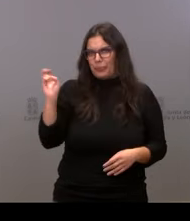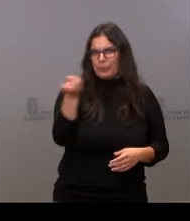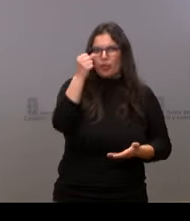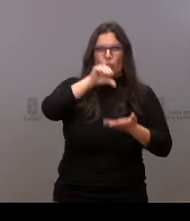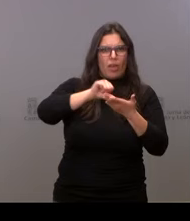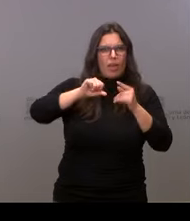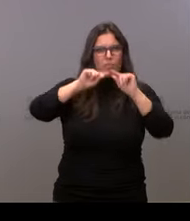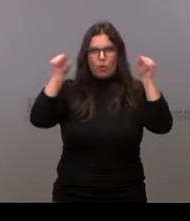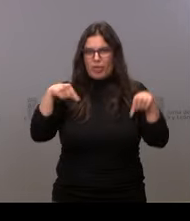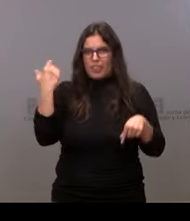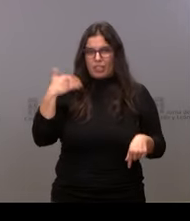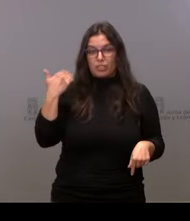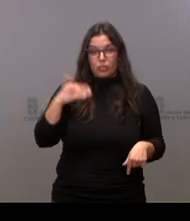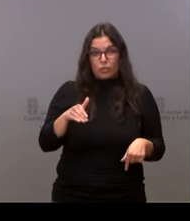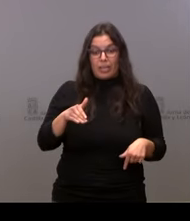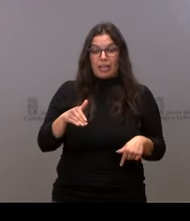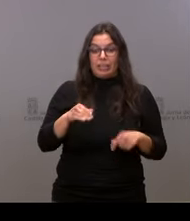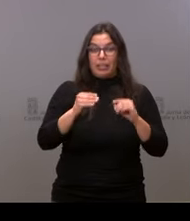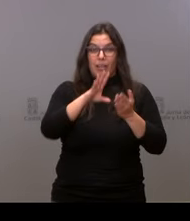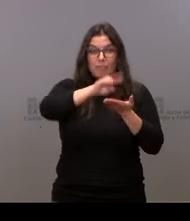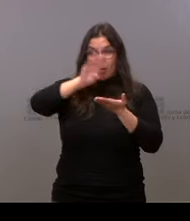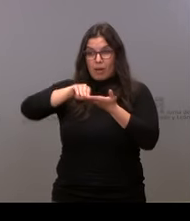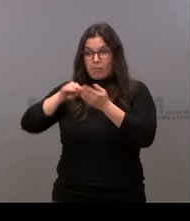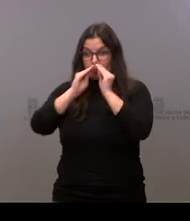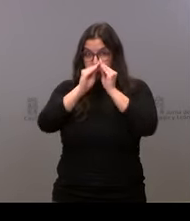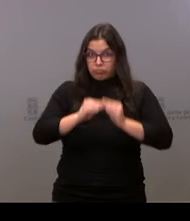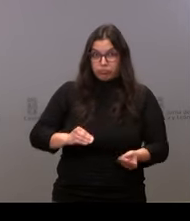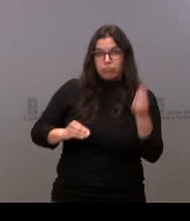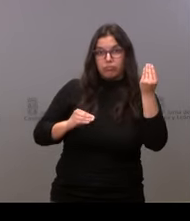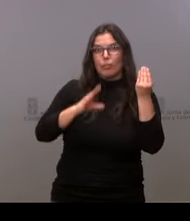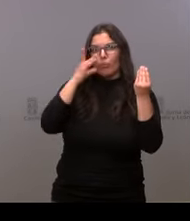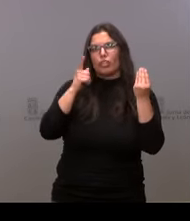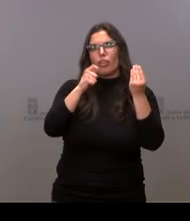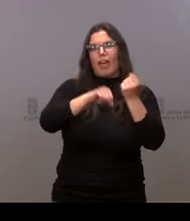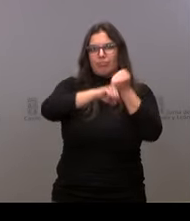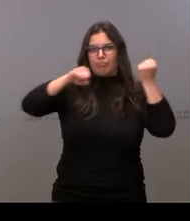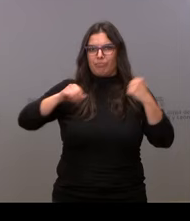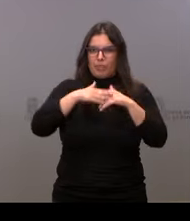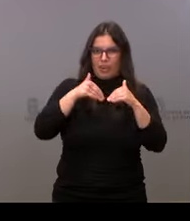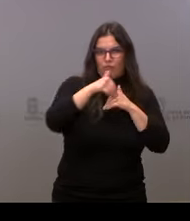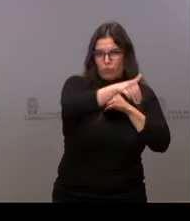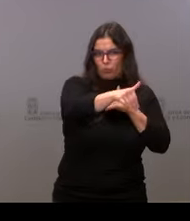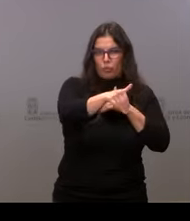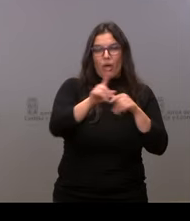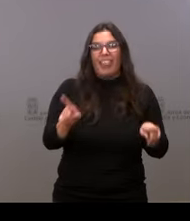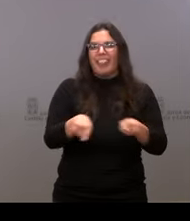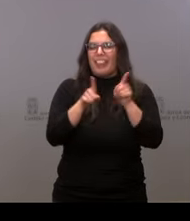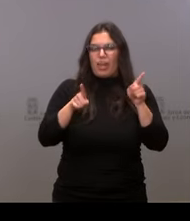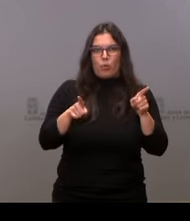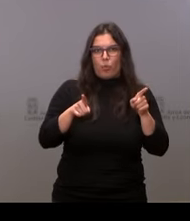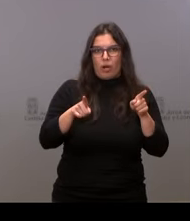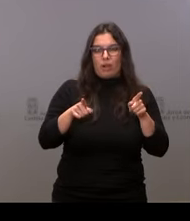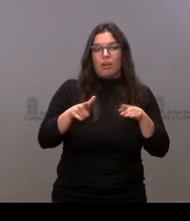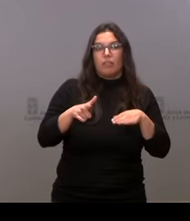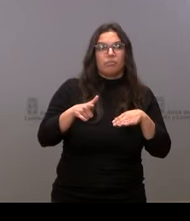la provincia de soria y eso es lo que le hace que sea un plan sólido para el futuro esté quien esté al frente de las